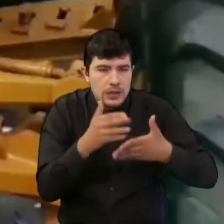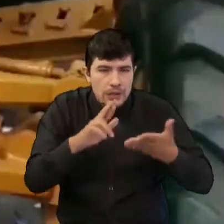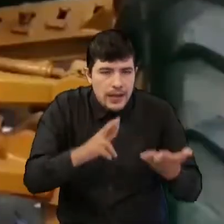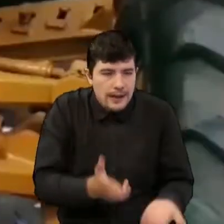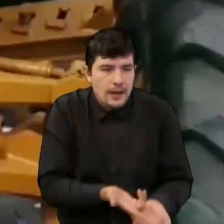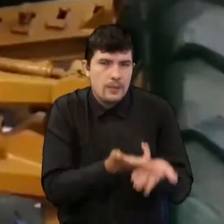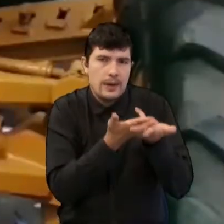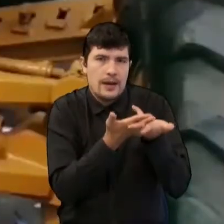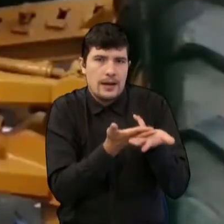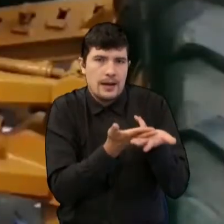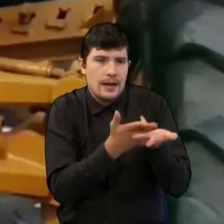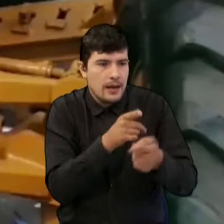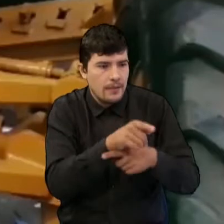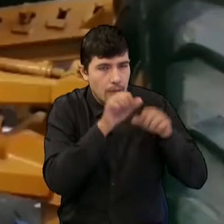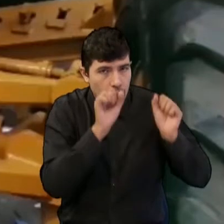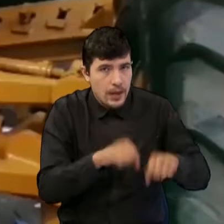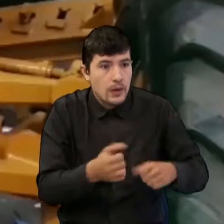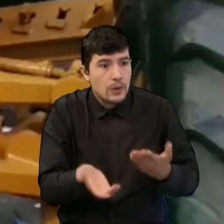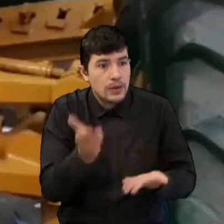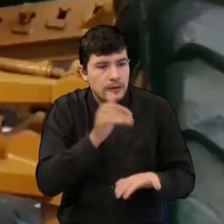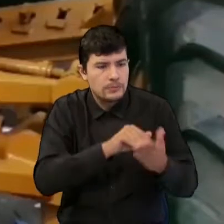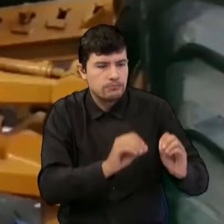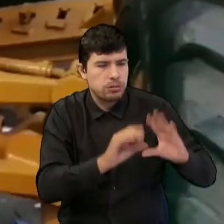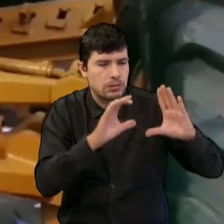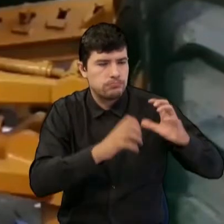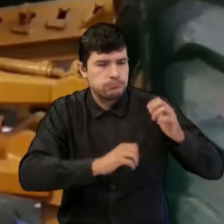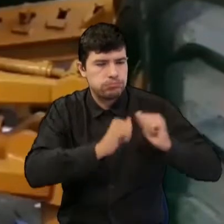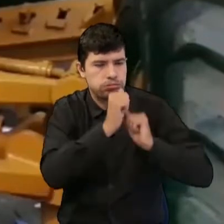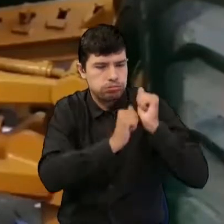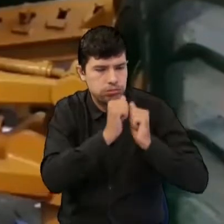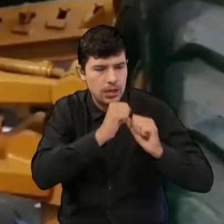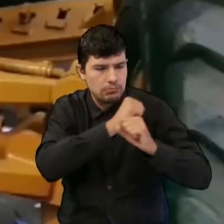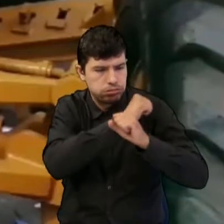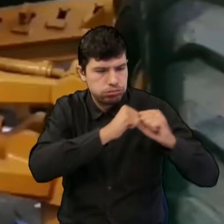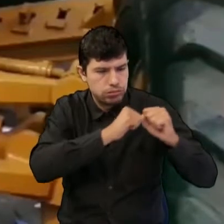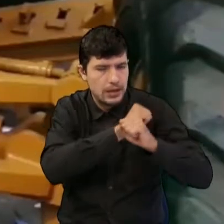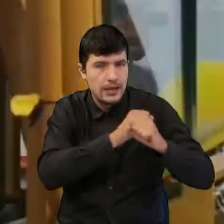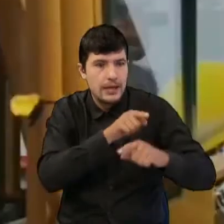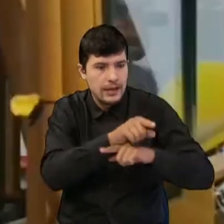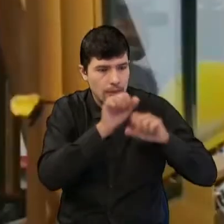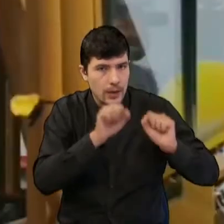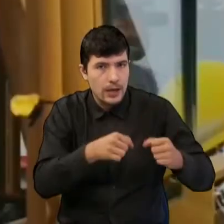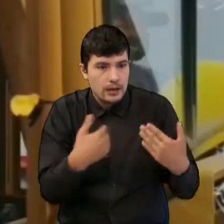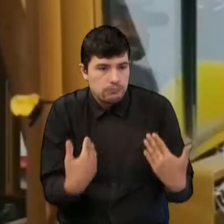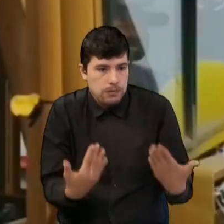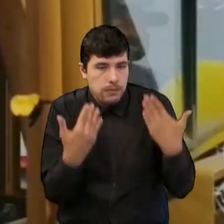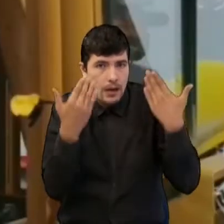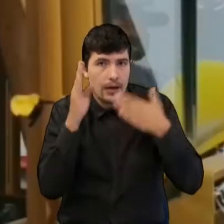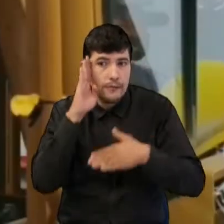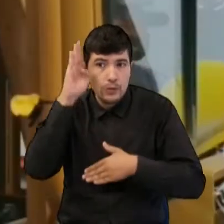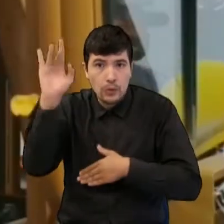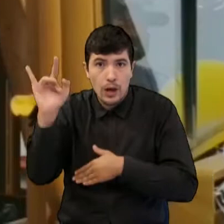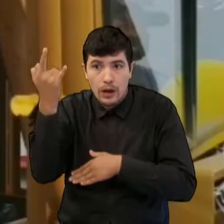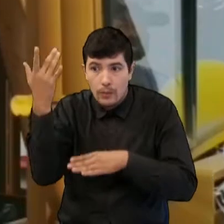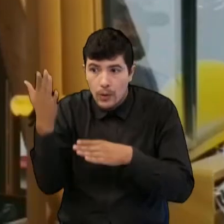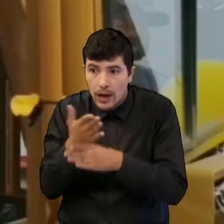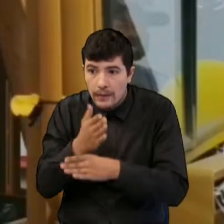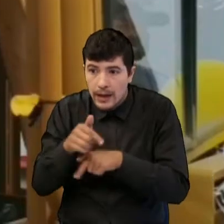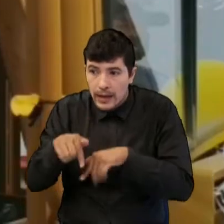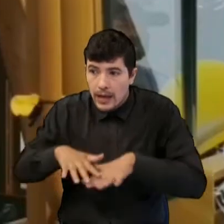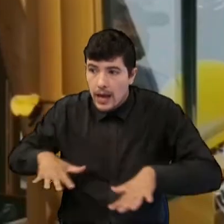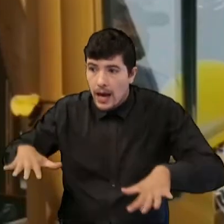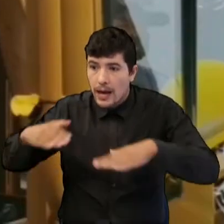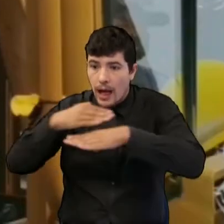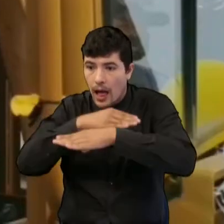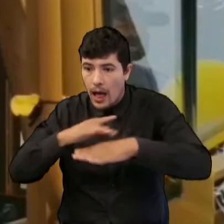para poderla habilitar y dejarla en el mejor para poderle cumplir a los largos sueños y a